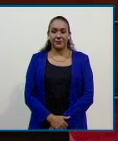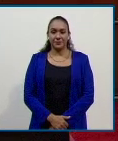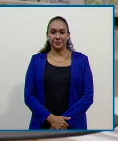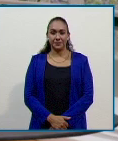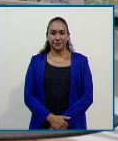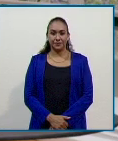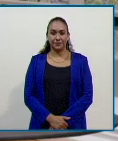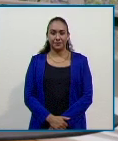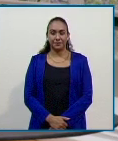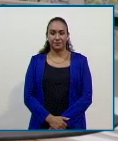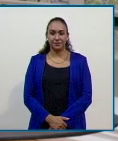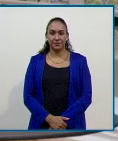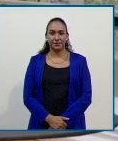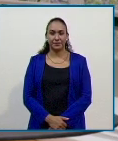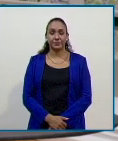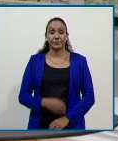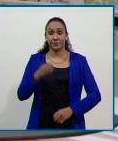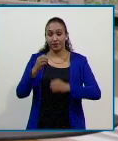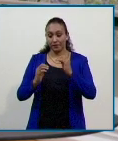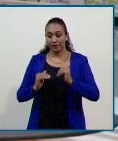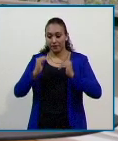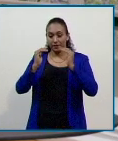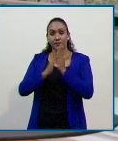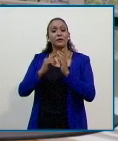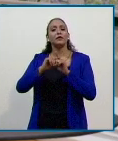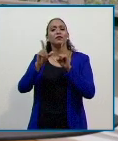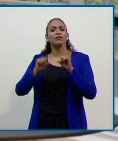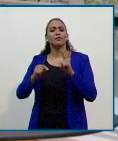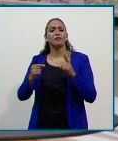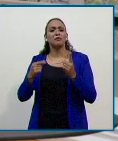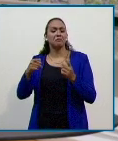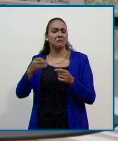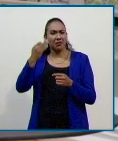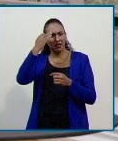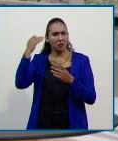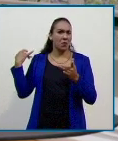Peña. La Suprema Corte ha protegido el derecho de